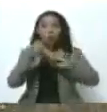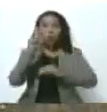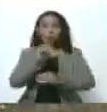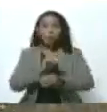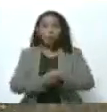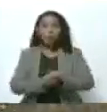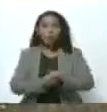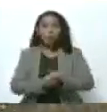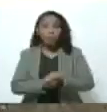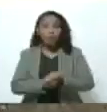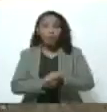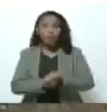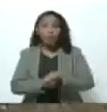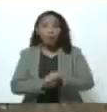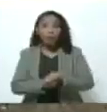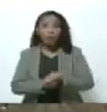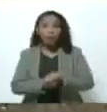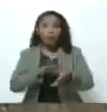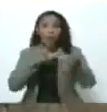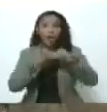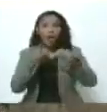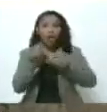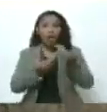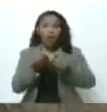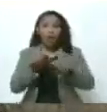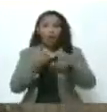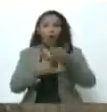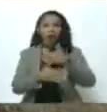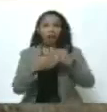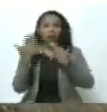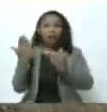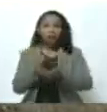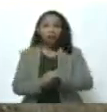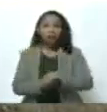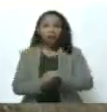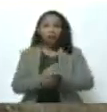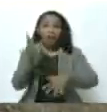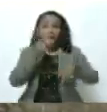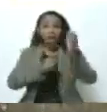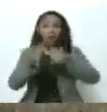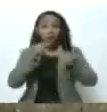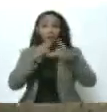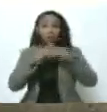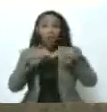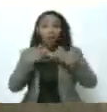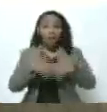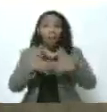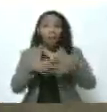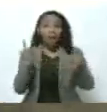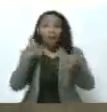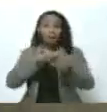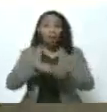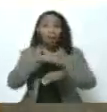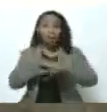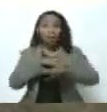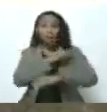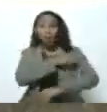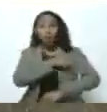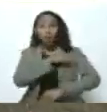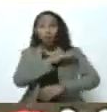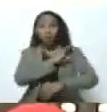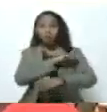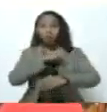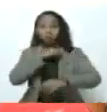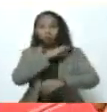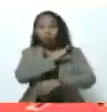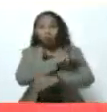gracias a la producción nacional, los campesinos. ¿Cómo nos está yendo? Bueno, lácteos Los Andes y todas las empresas que están adscritas al Ministerio del Poder Popular para la Alimentación se